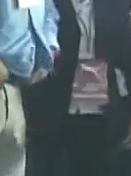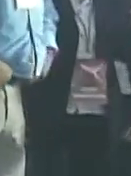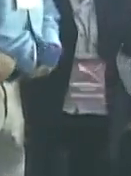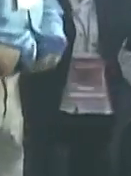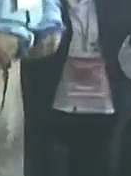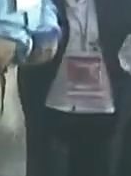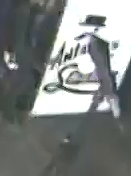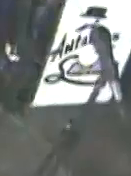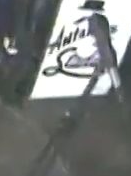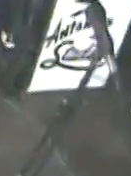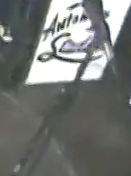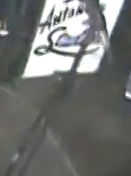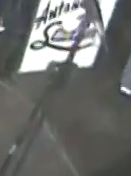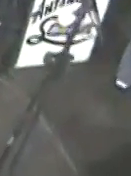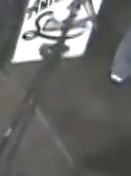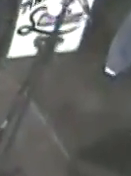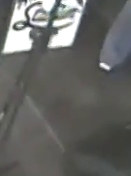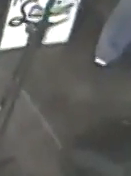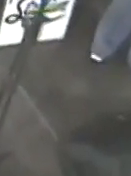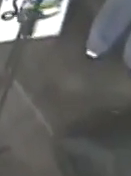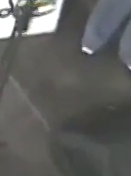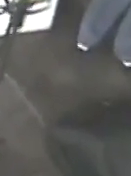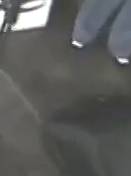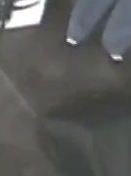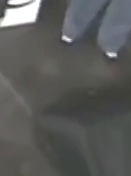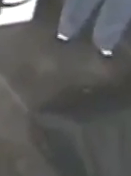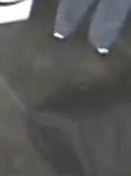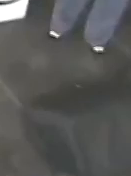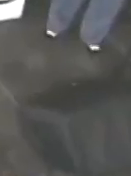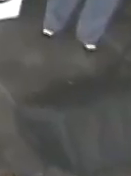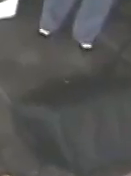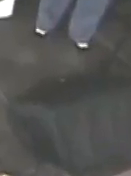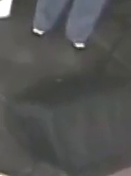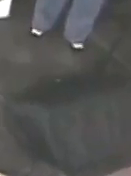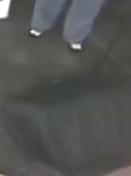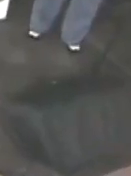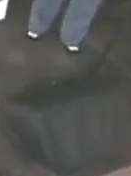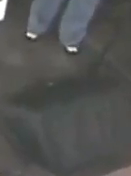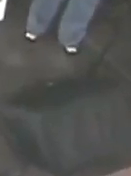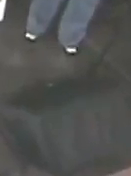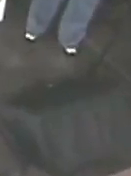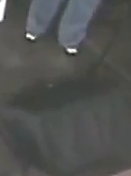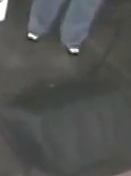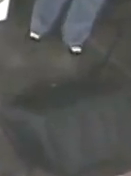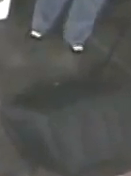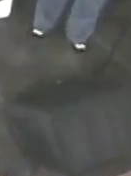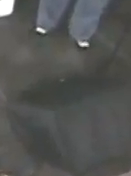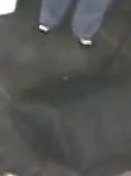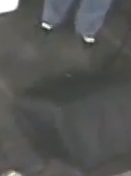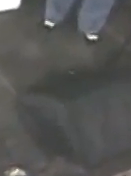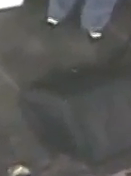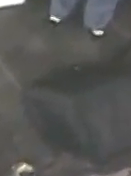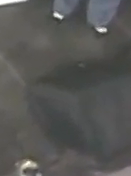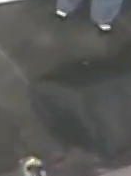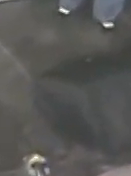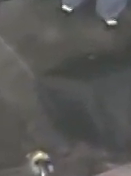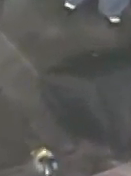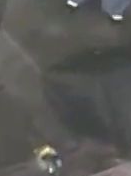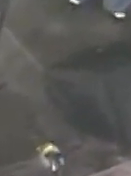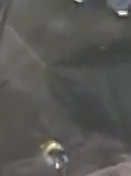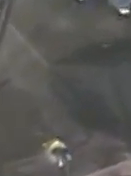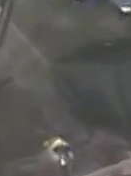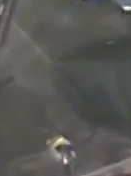Mariana de Venezuela, Nicolás Maduro Moros, ha informado una serie de asuntos y de acuerdos desde